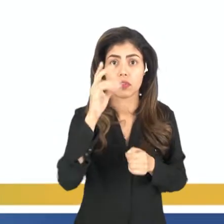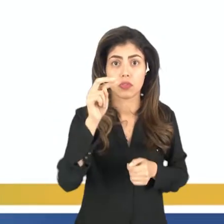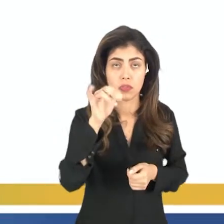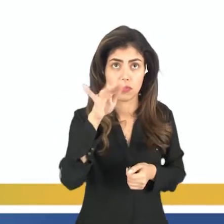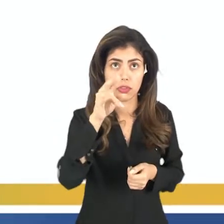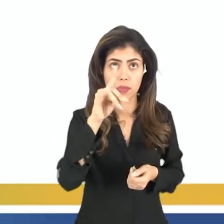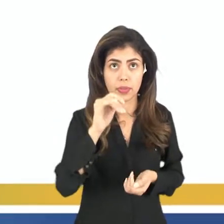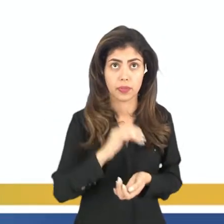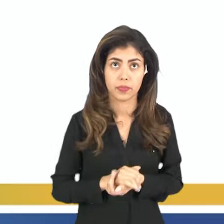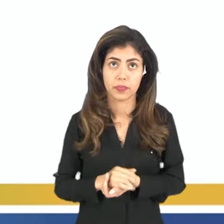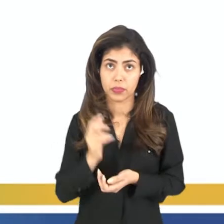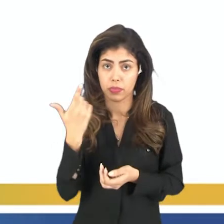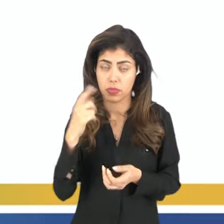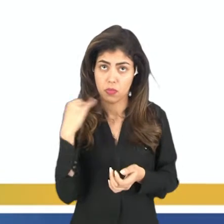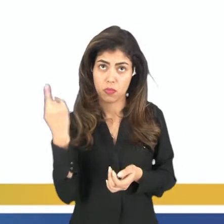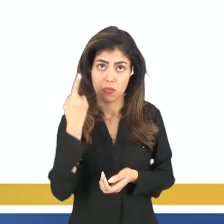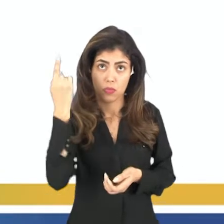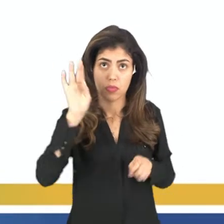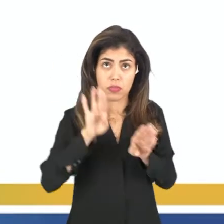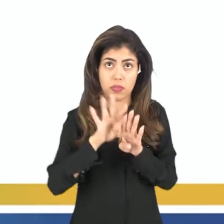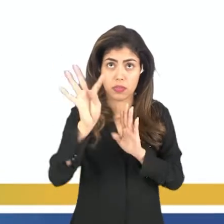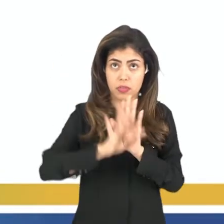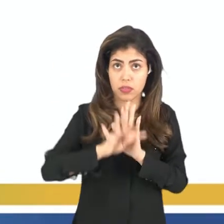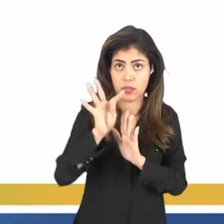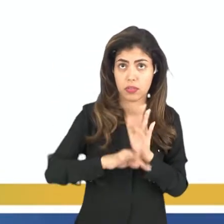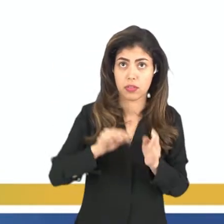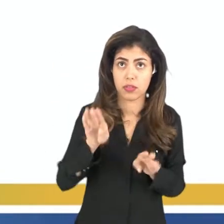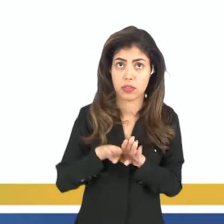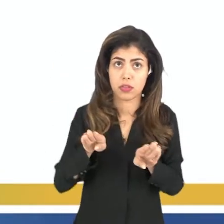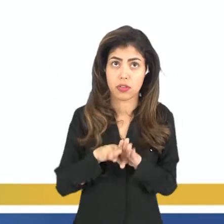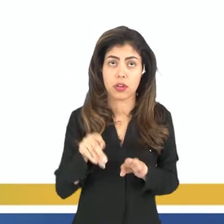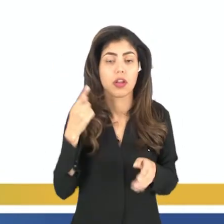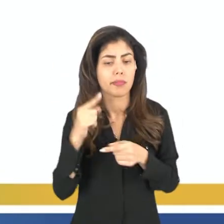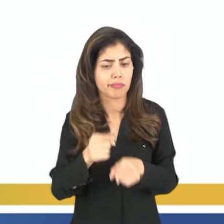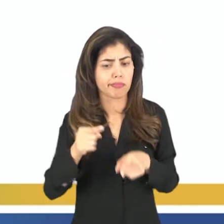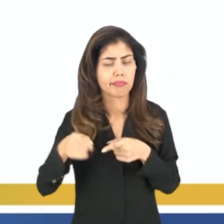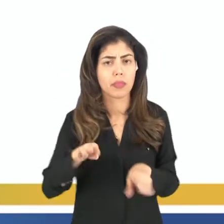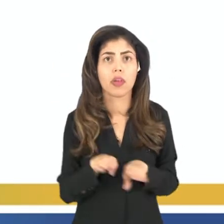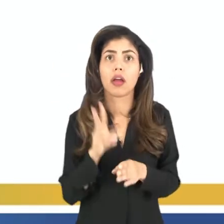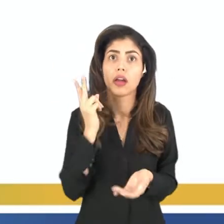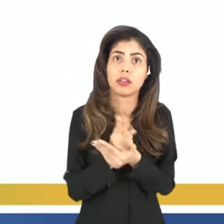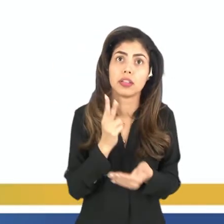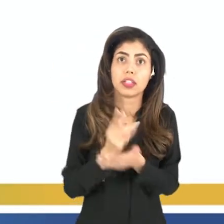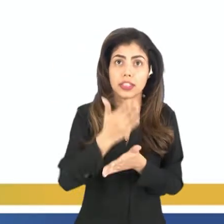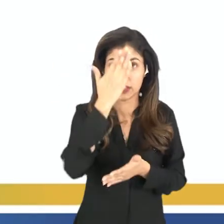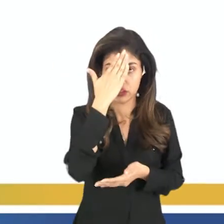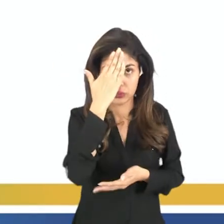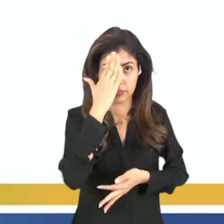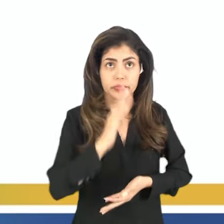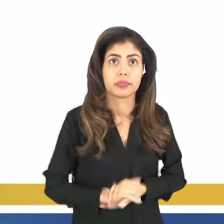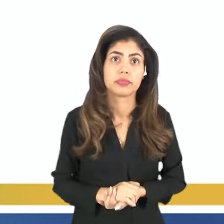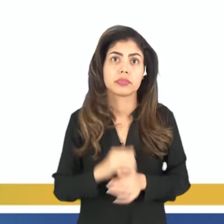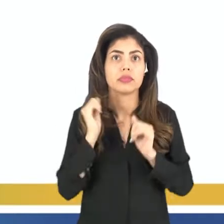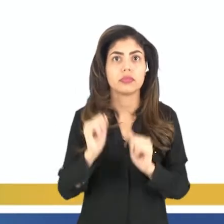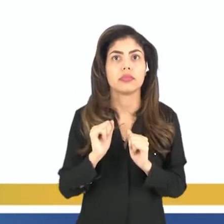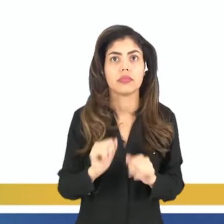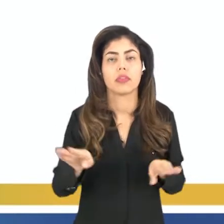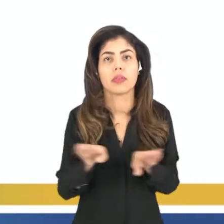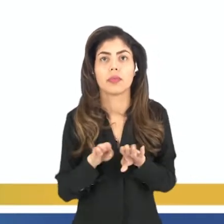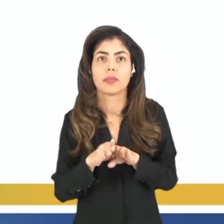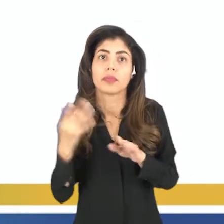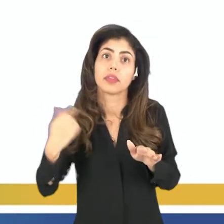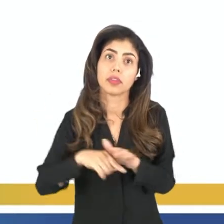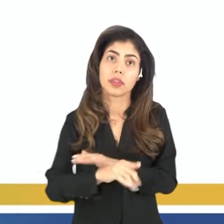fundamento. El único texto que puede se criticar es aquel que se tenga entendido. Puesto esto, la